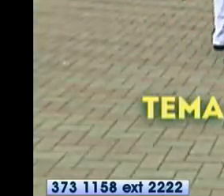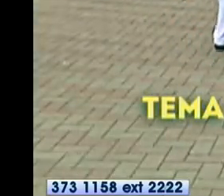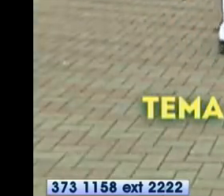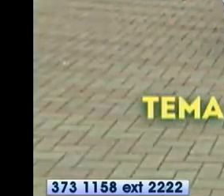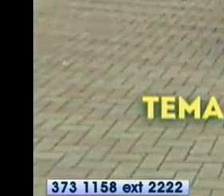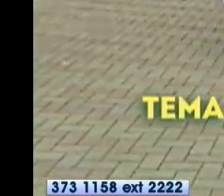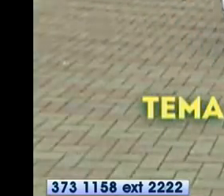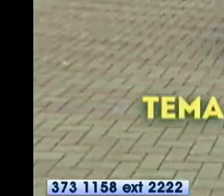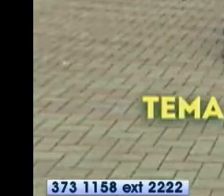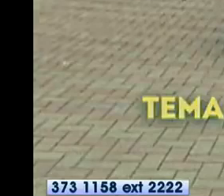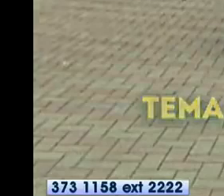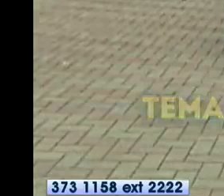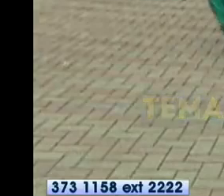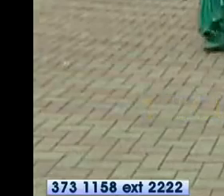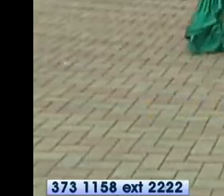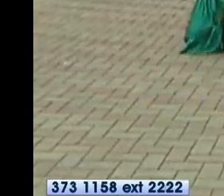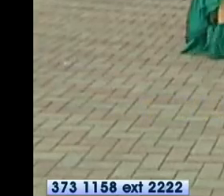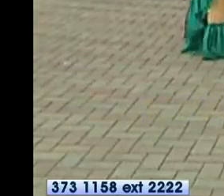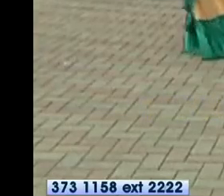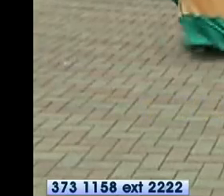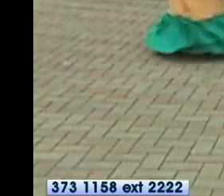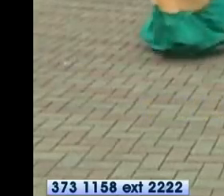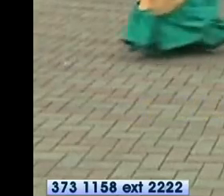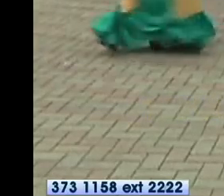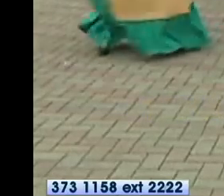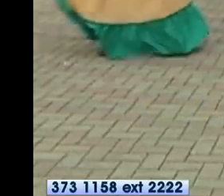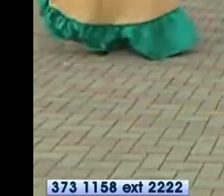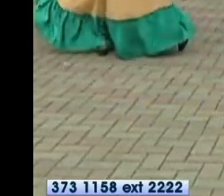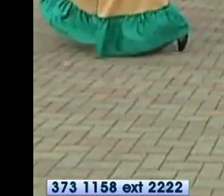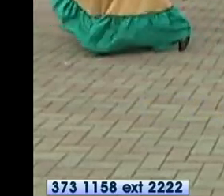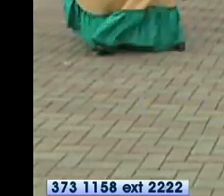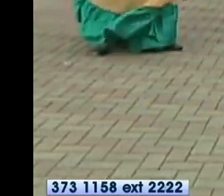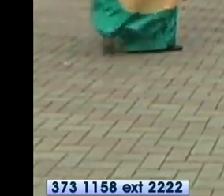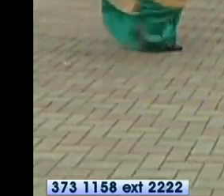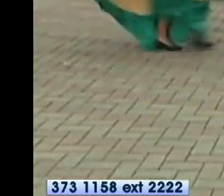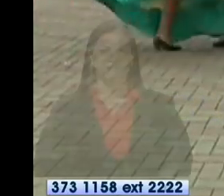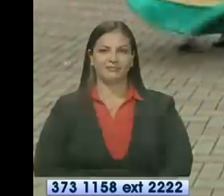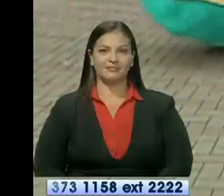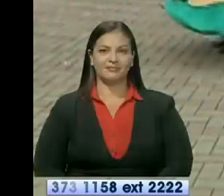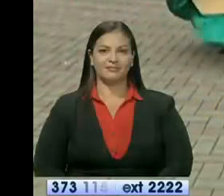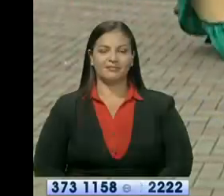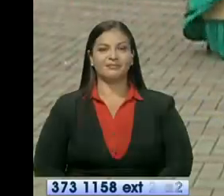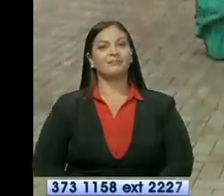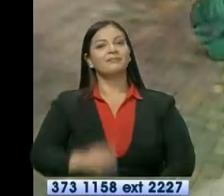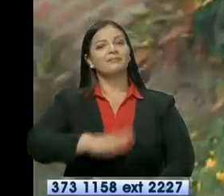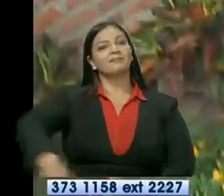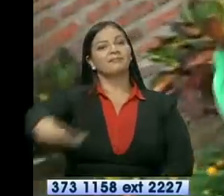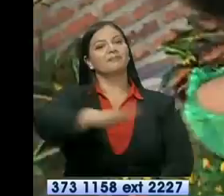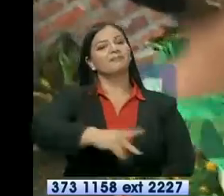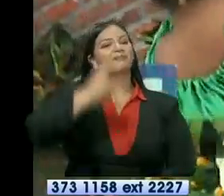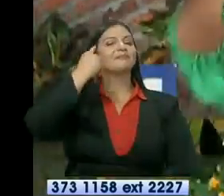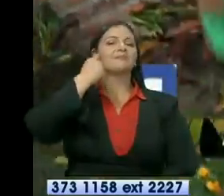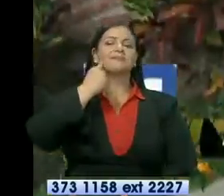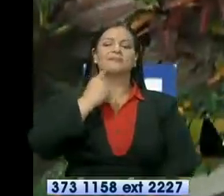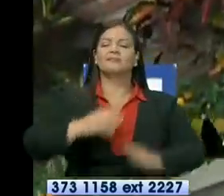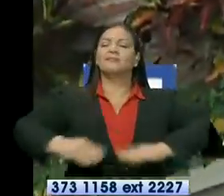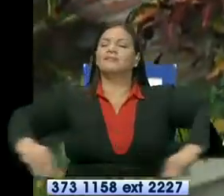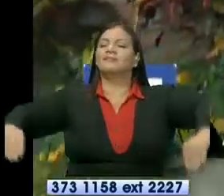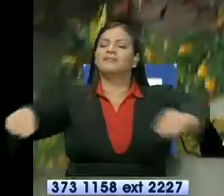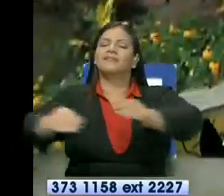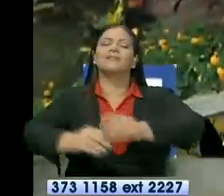patria donde nací. Simón Bolívar, tierra querida, rincón de